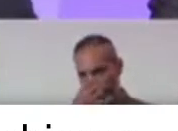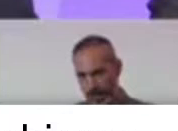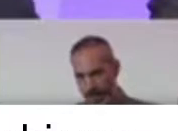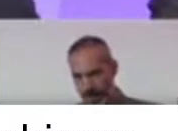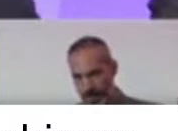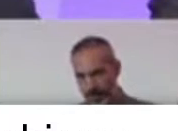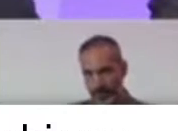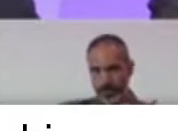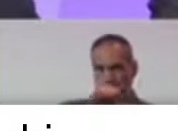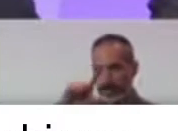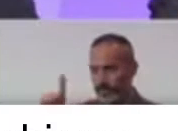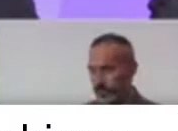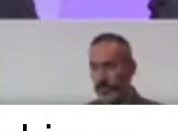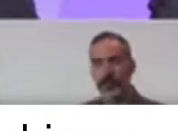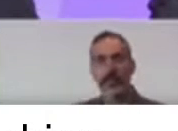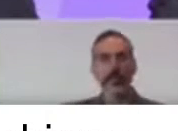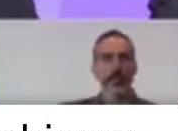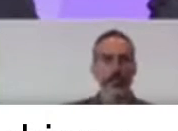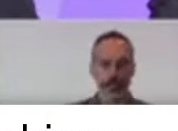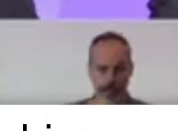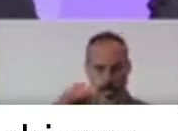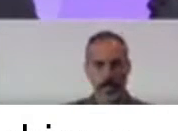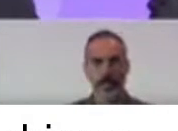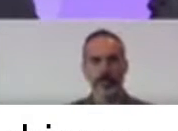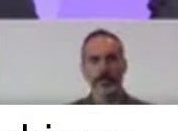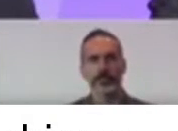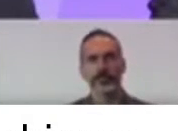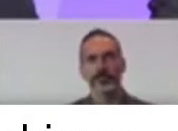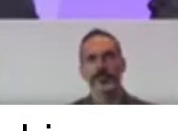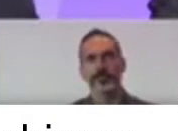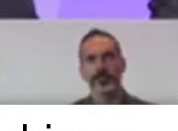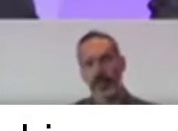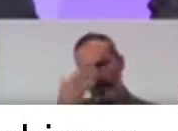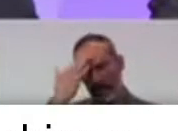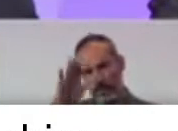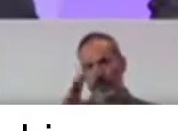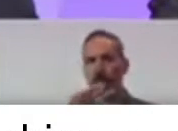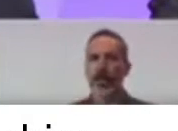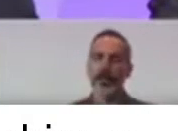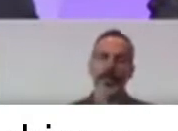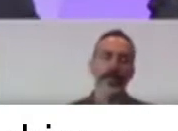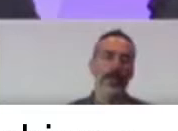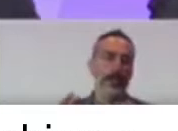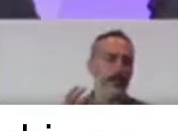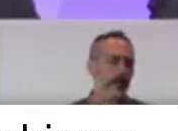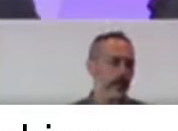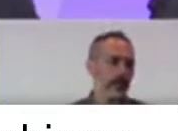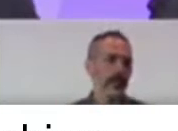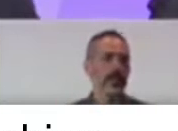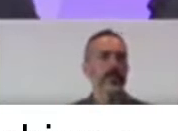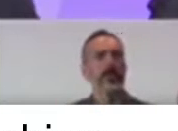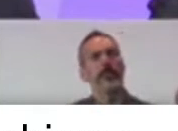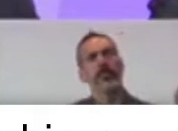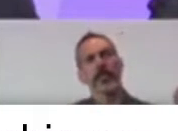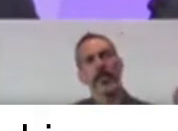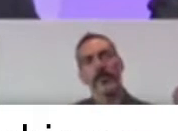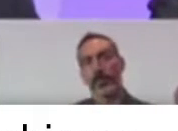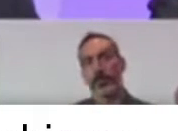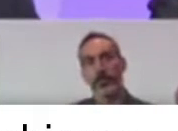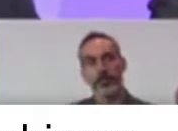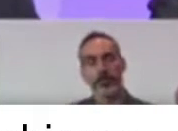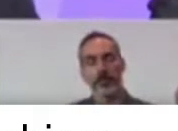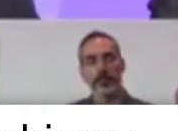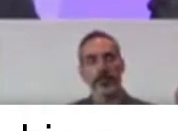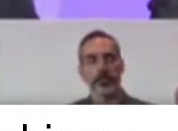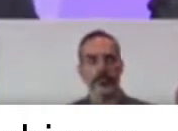rindiendo cuentas de lo realizado. Y aunque sabemos que faltan cosas por hacer, podemos afirmar que